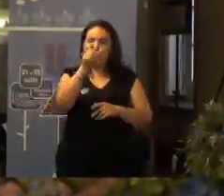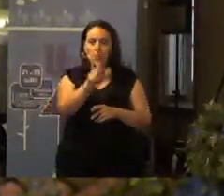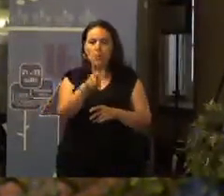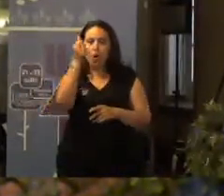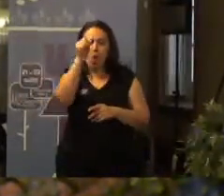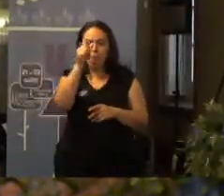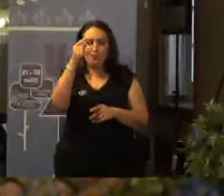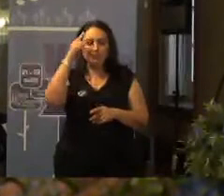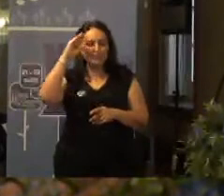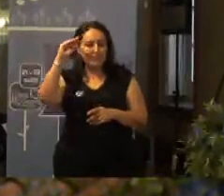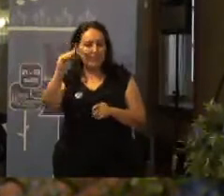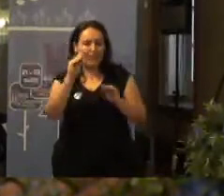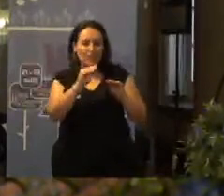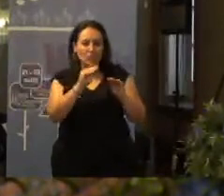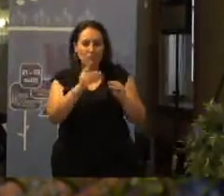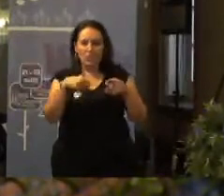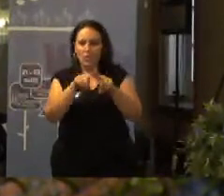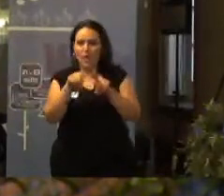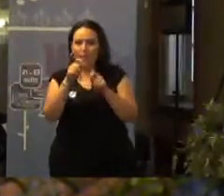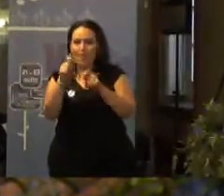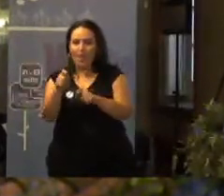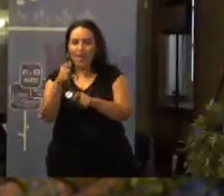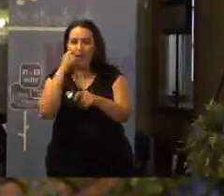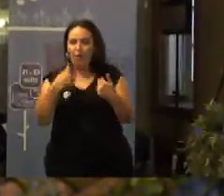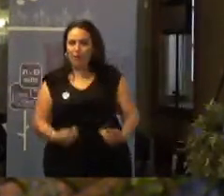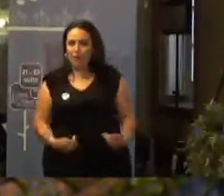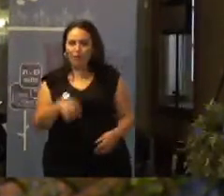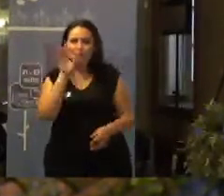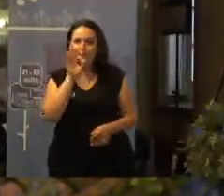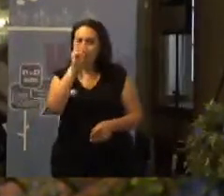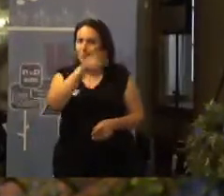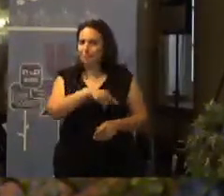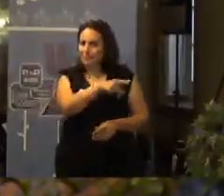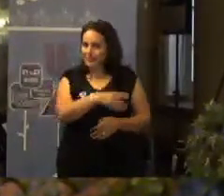que dan prestigio a la condición humana. Gallego tenía que ser.